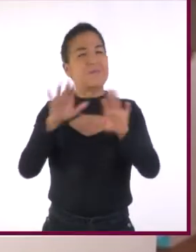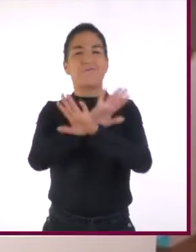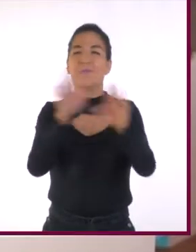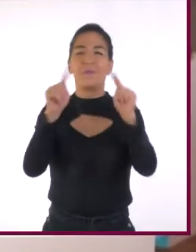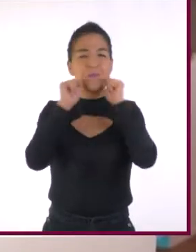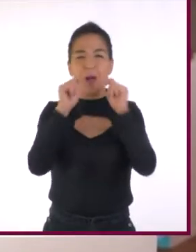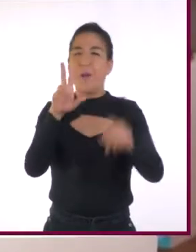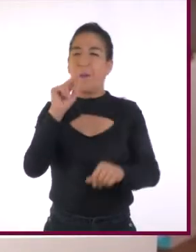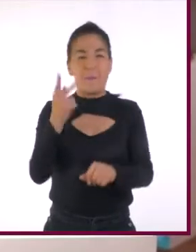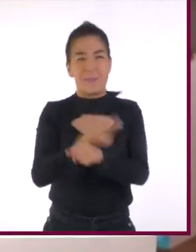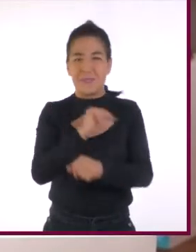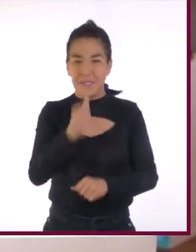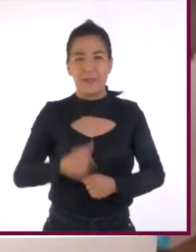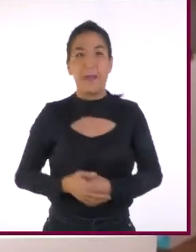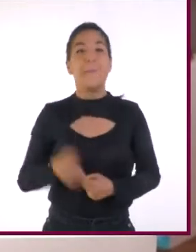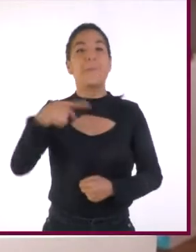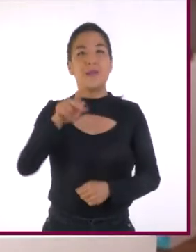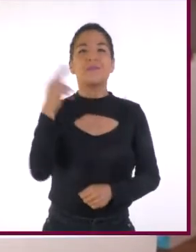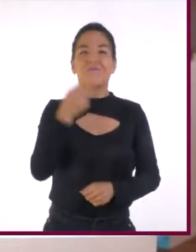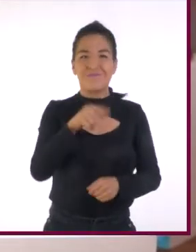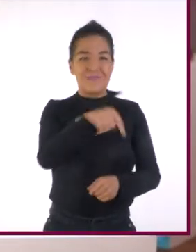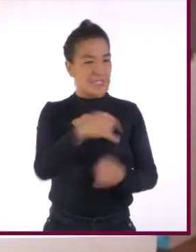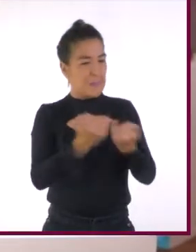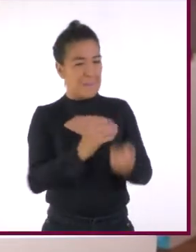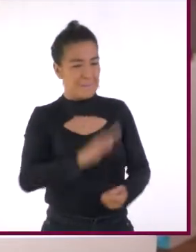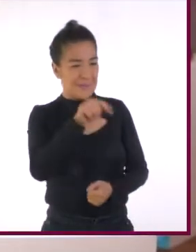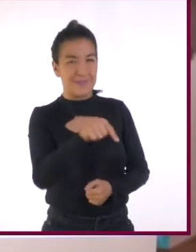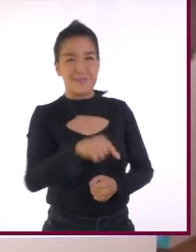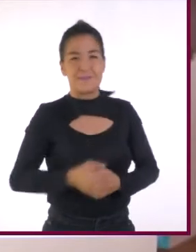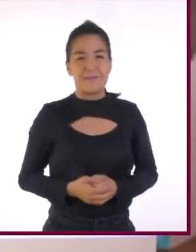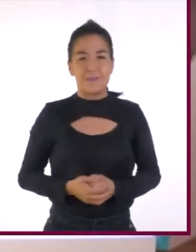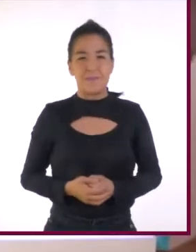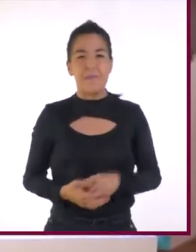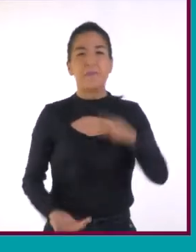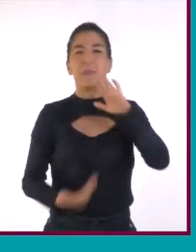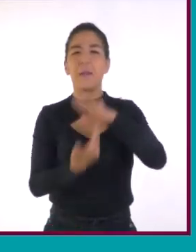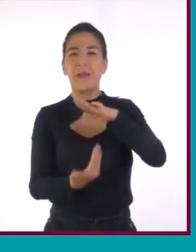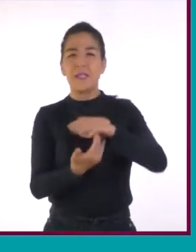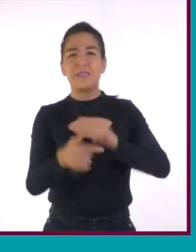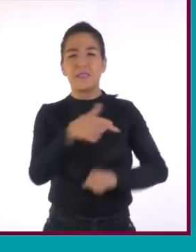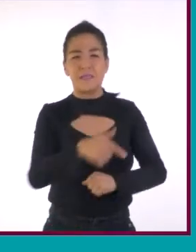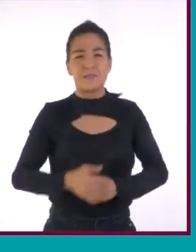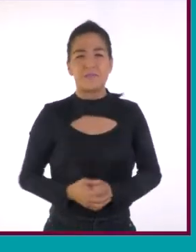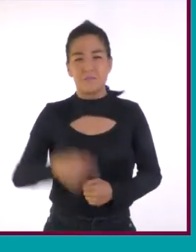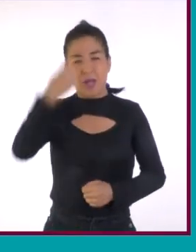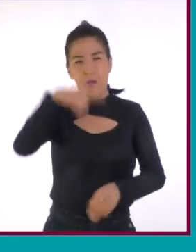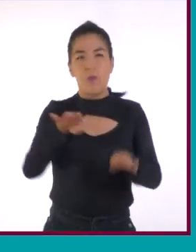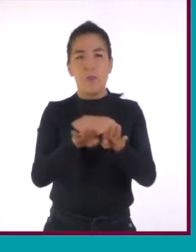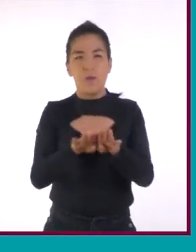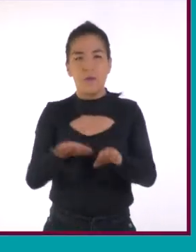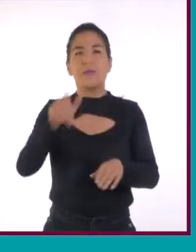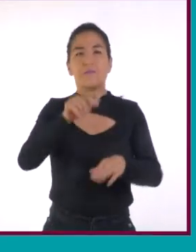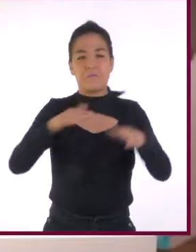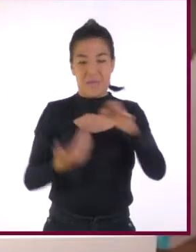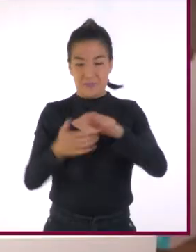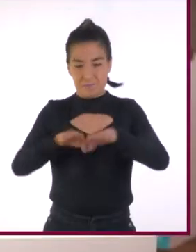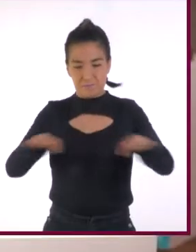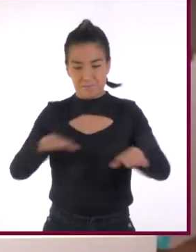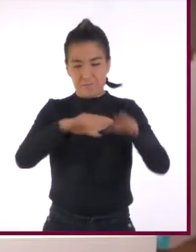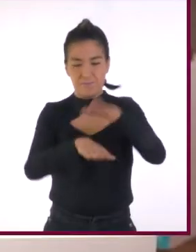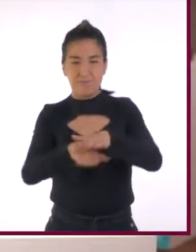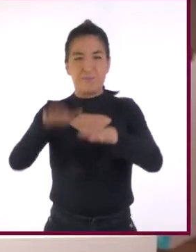no tienes una enciclopedia no pasa nada, pero sí es importante que sean lo más parecido posible. Una mesa, esto para que podamos apilarlos